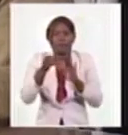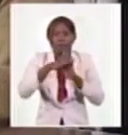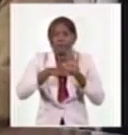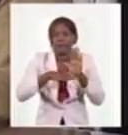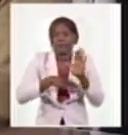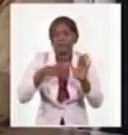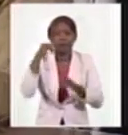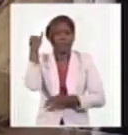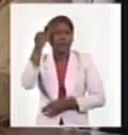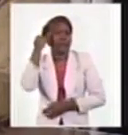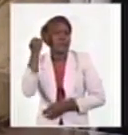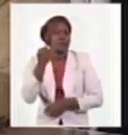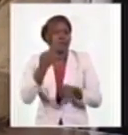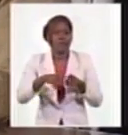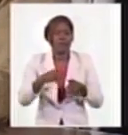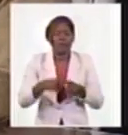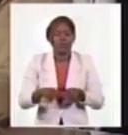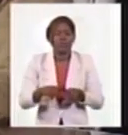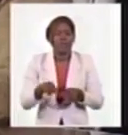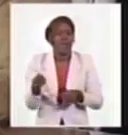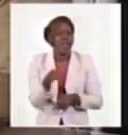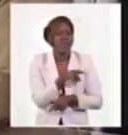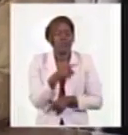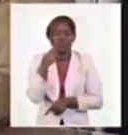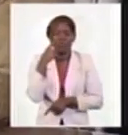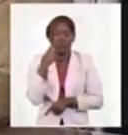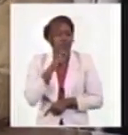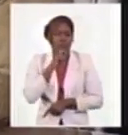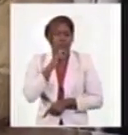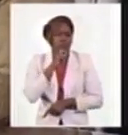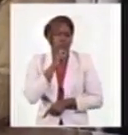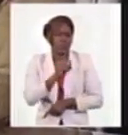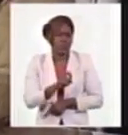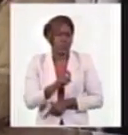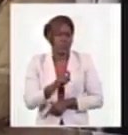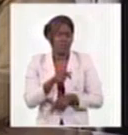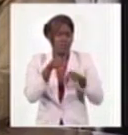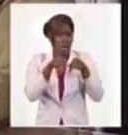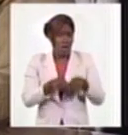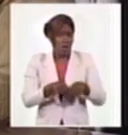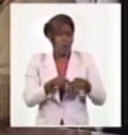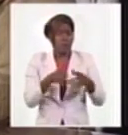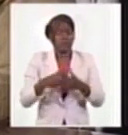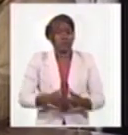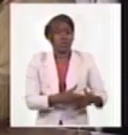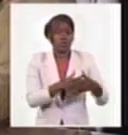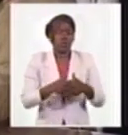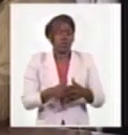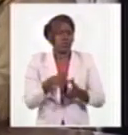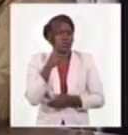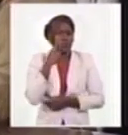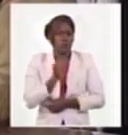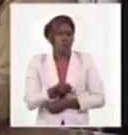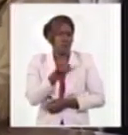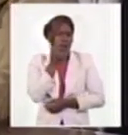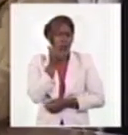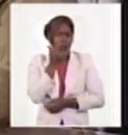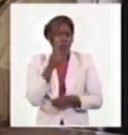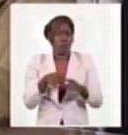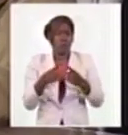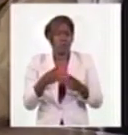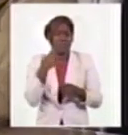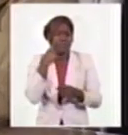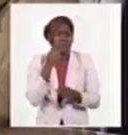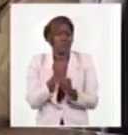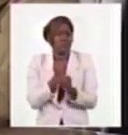muy lejos de aquellos momentos. La sociedad norteamericana hasta hoy más fragmentada se pudiera decir que nunca. Esto